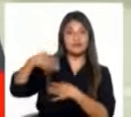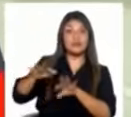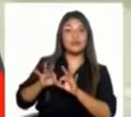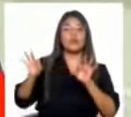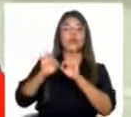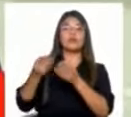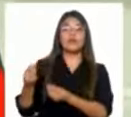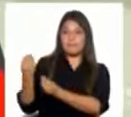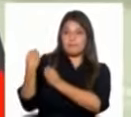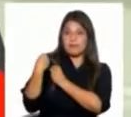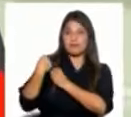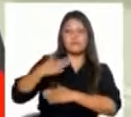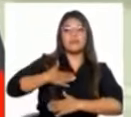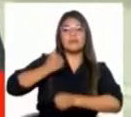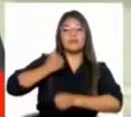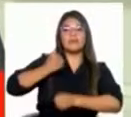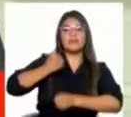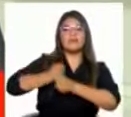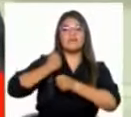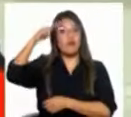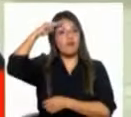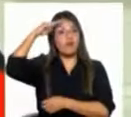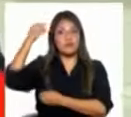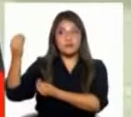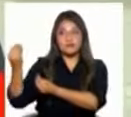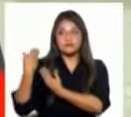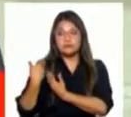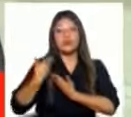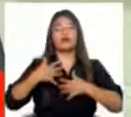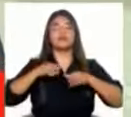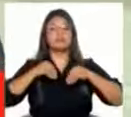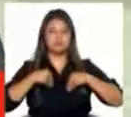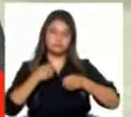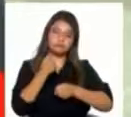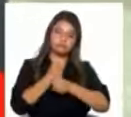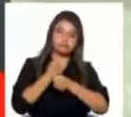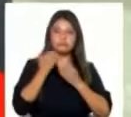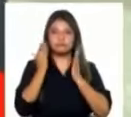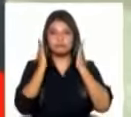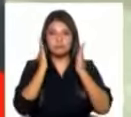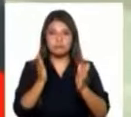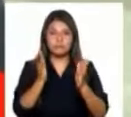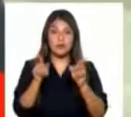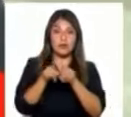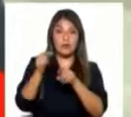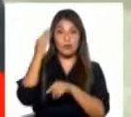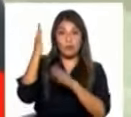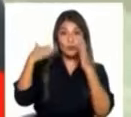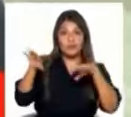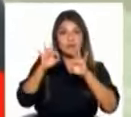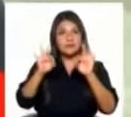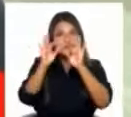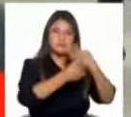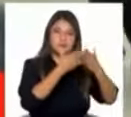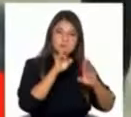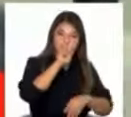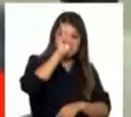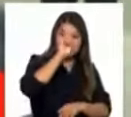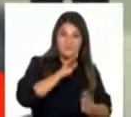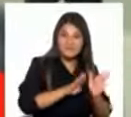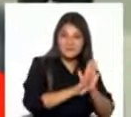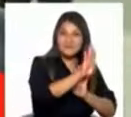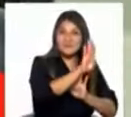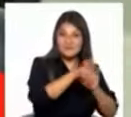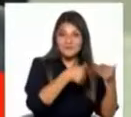economía, ya que tenemos en cuenta que el Perú estaría entrando en una recesión severa. Ojalá que las cifras